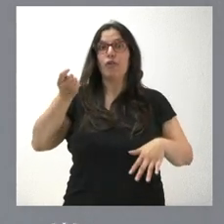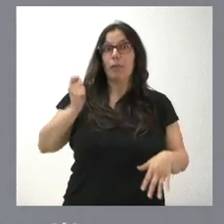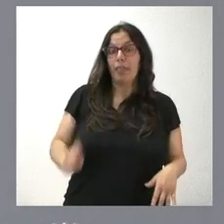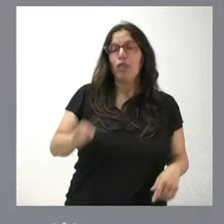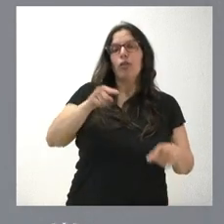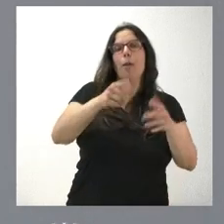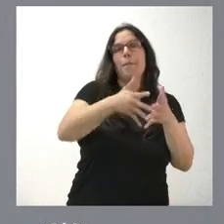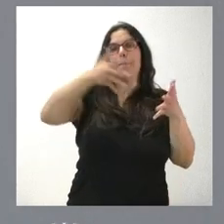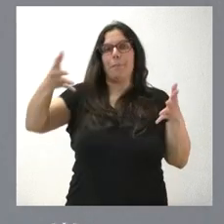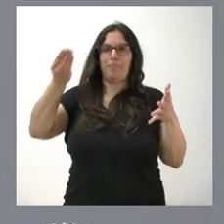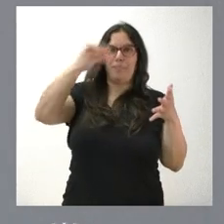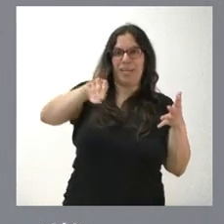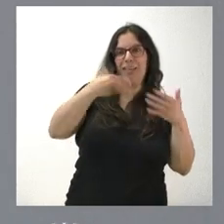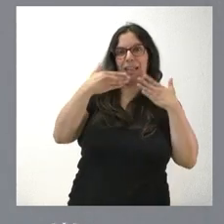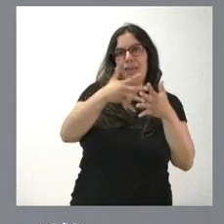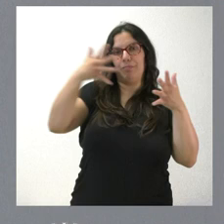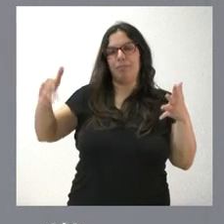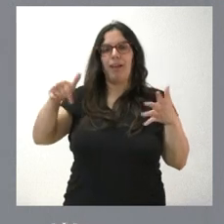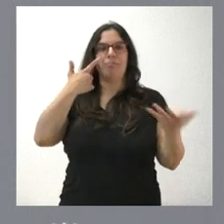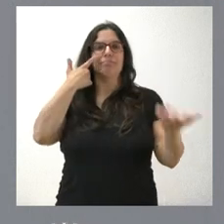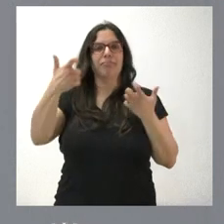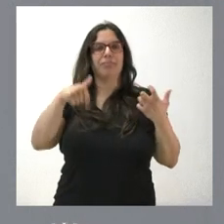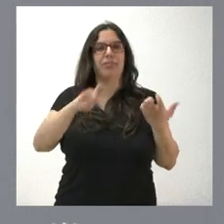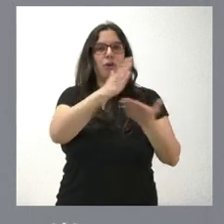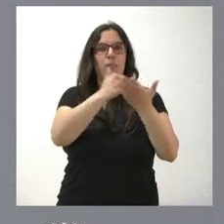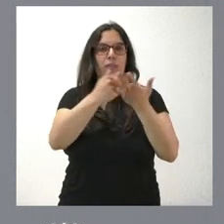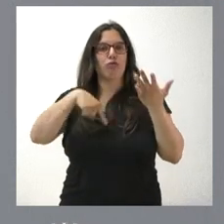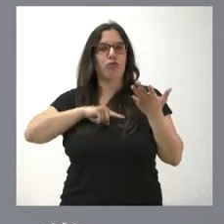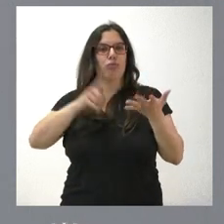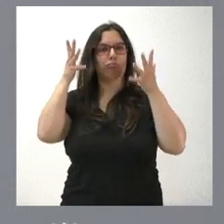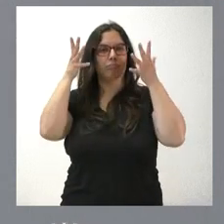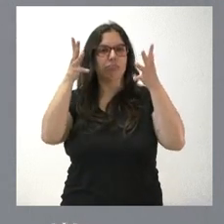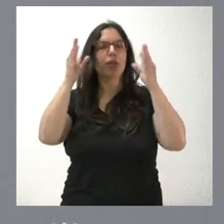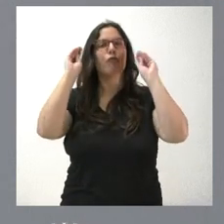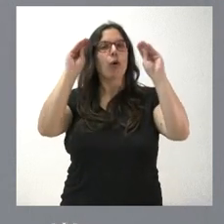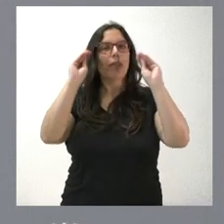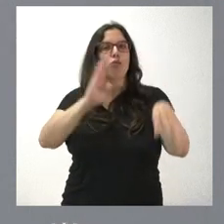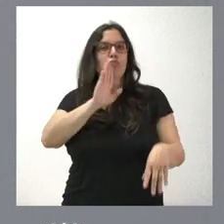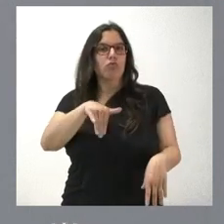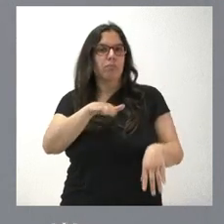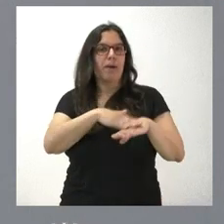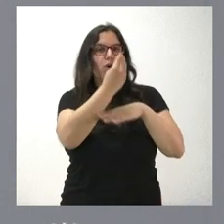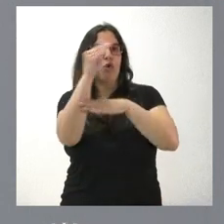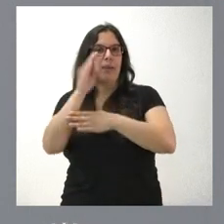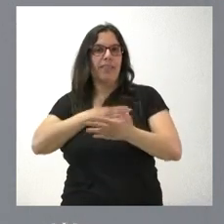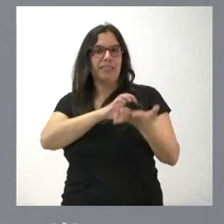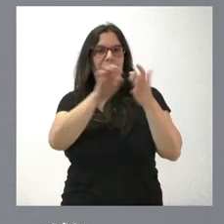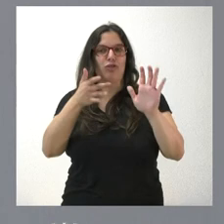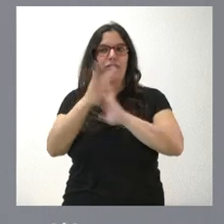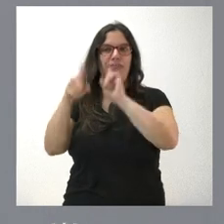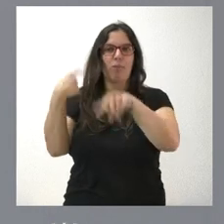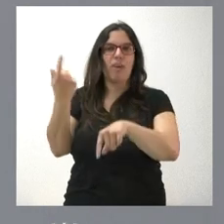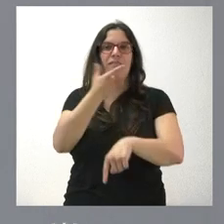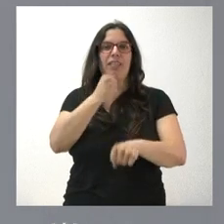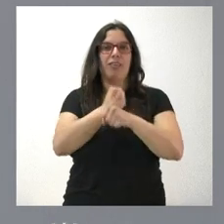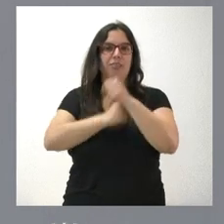que es uno de los elementos que nos distinguen como comunidad autónoma, la adecuada formación de los jóvenes de Castilla y León y, por tanto, facilitar su incorporación a